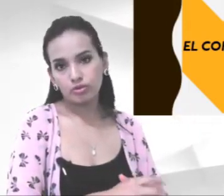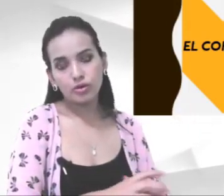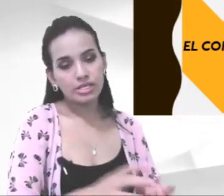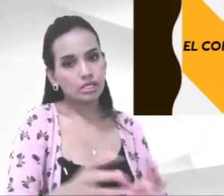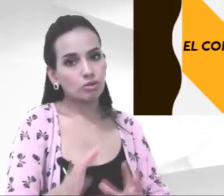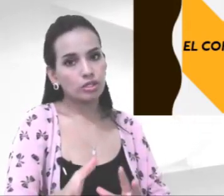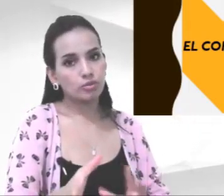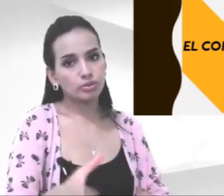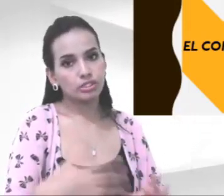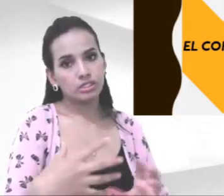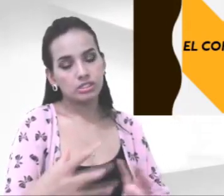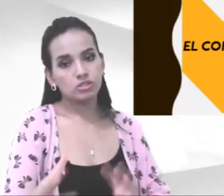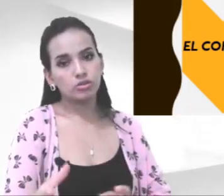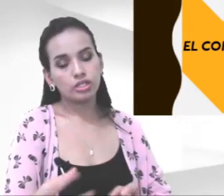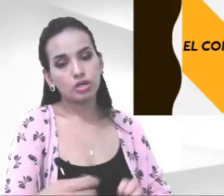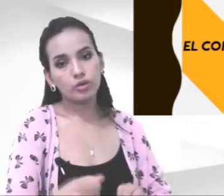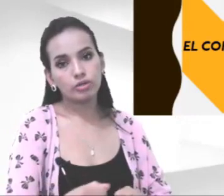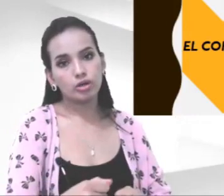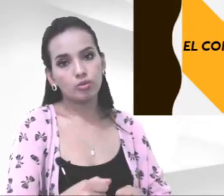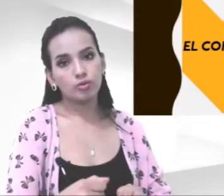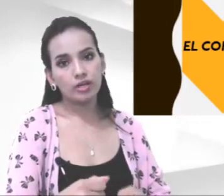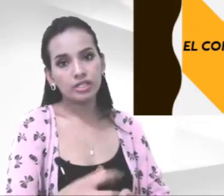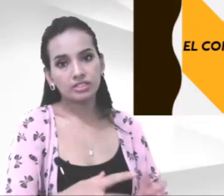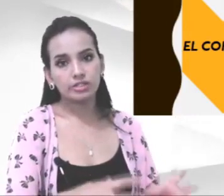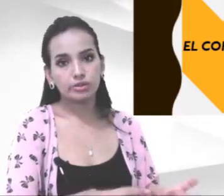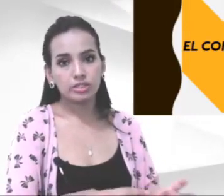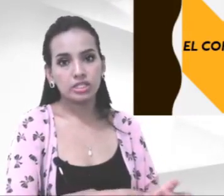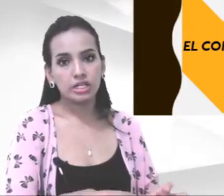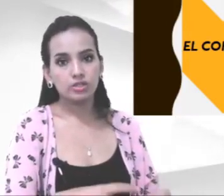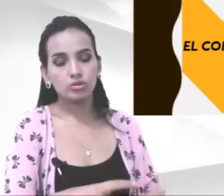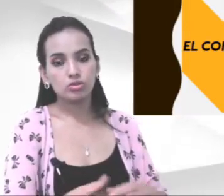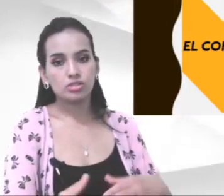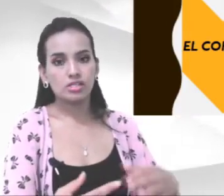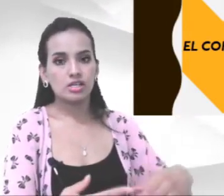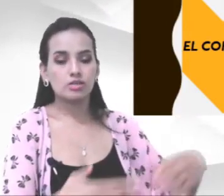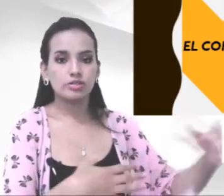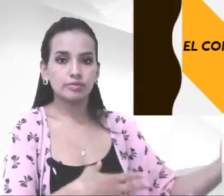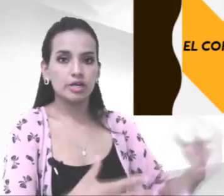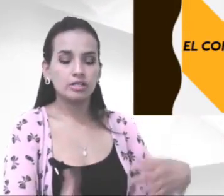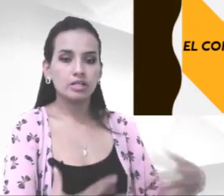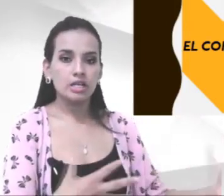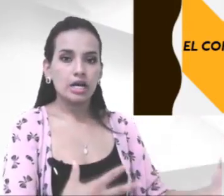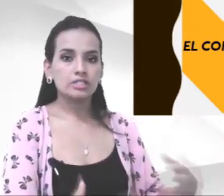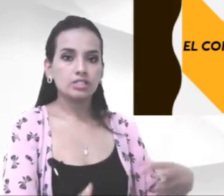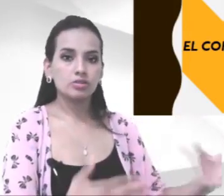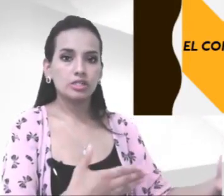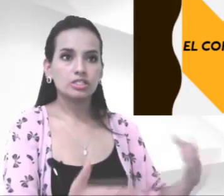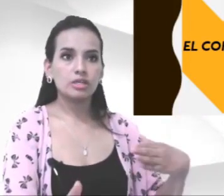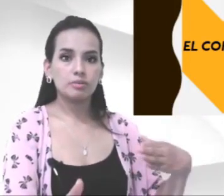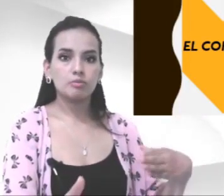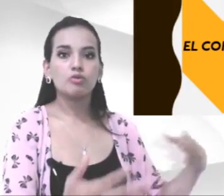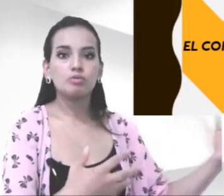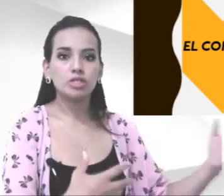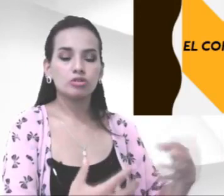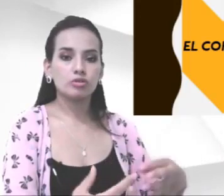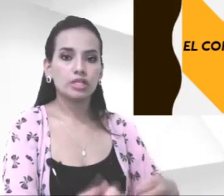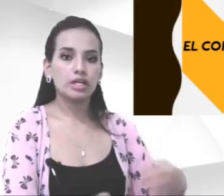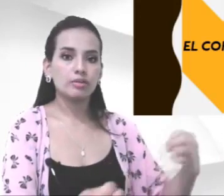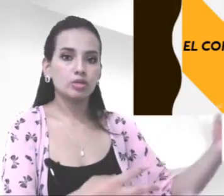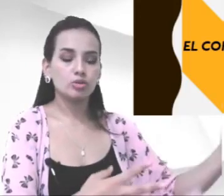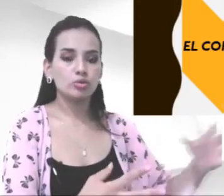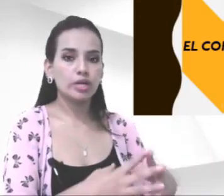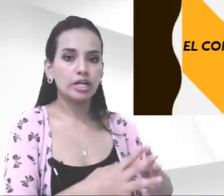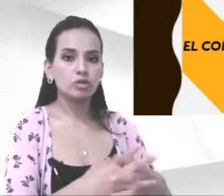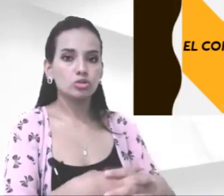periódico no es que todo el tiempo están sino que de acuerdo a cómo van las estaciones del año entonces a ellos van haciendo este movimiento